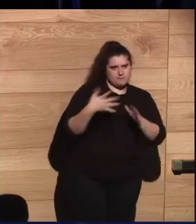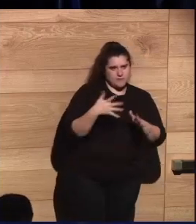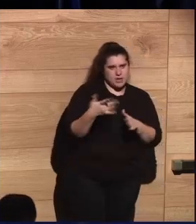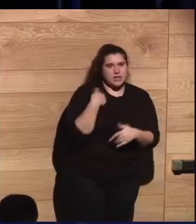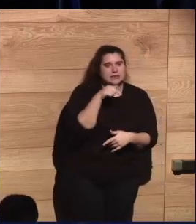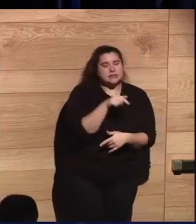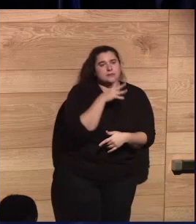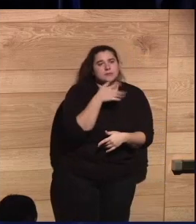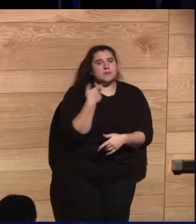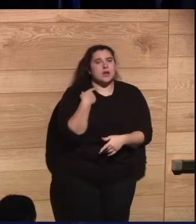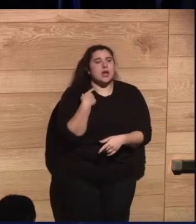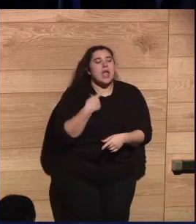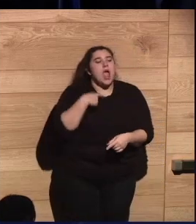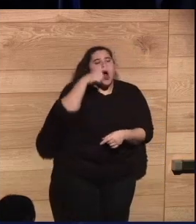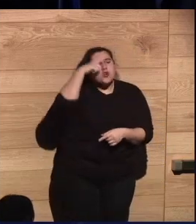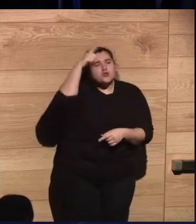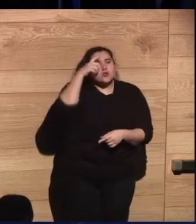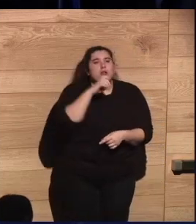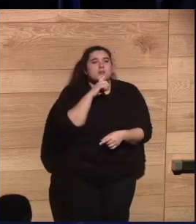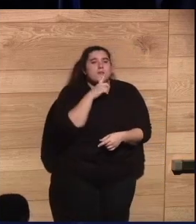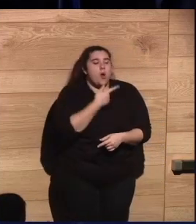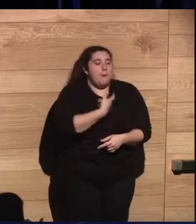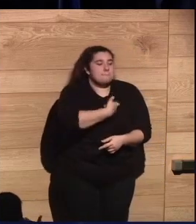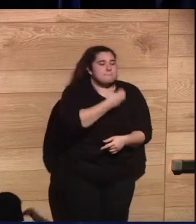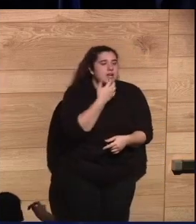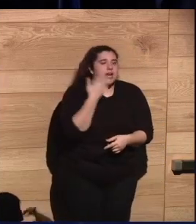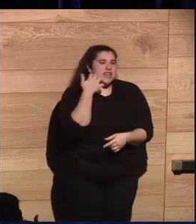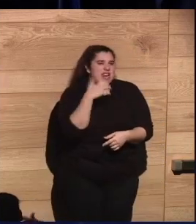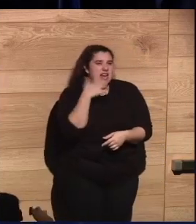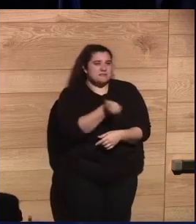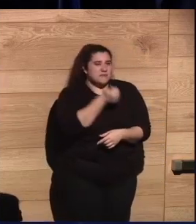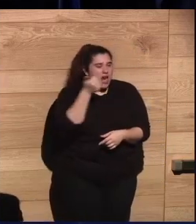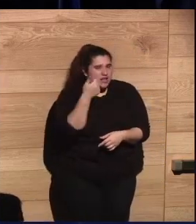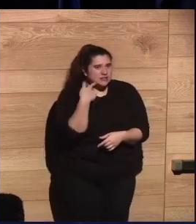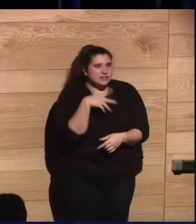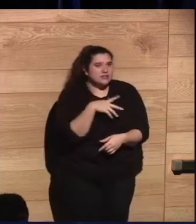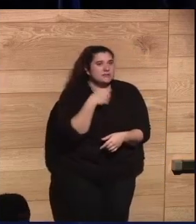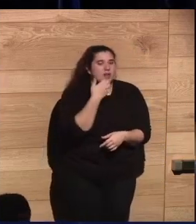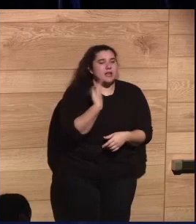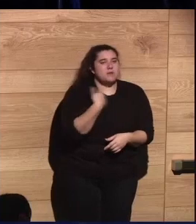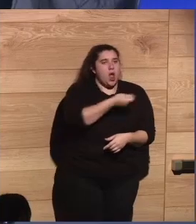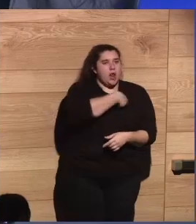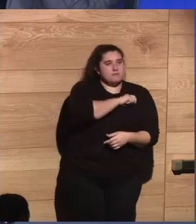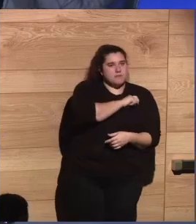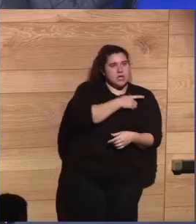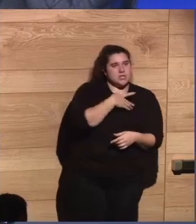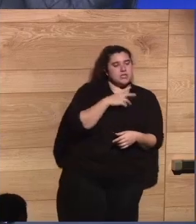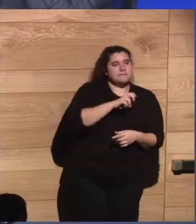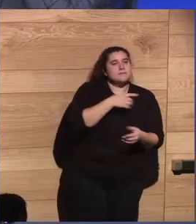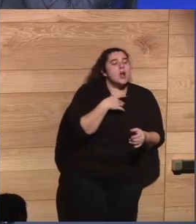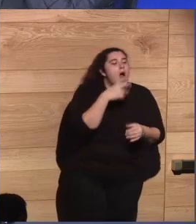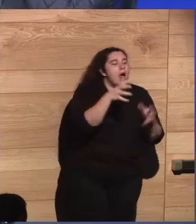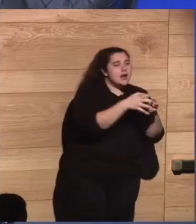pues recurren a culturas más exóticas como la española. Debussy viene no viene, pero generalmente viene a